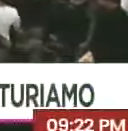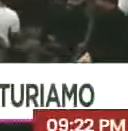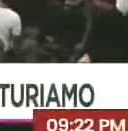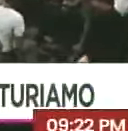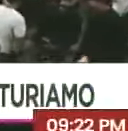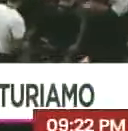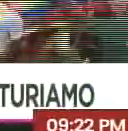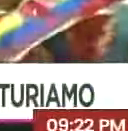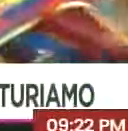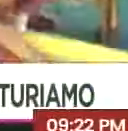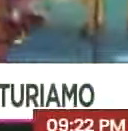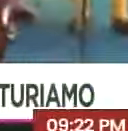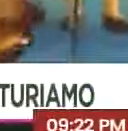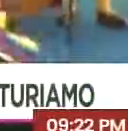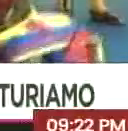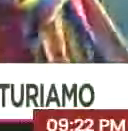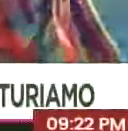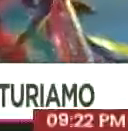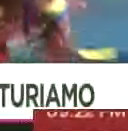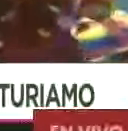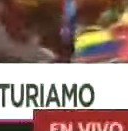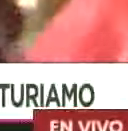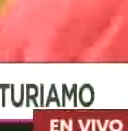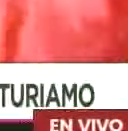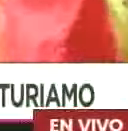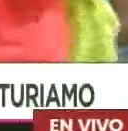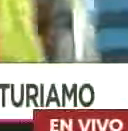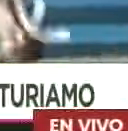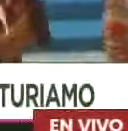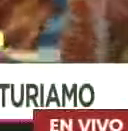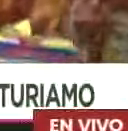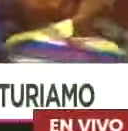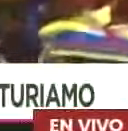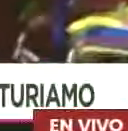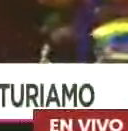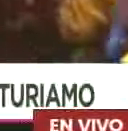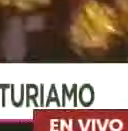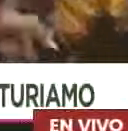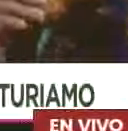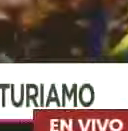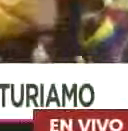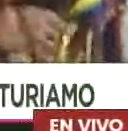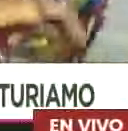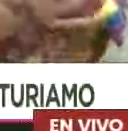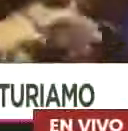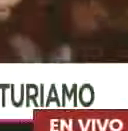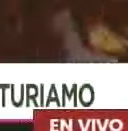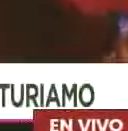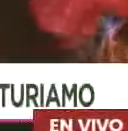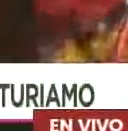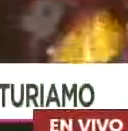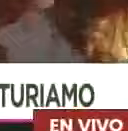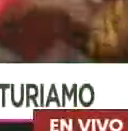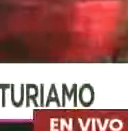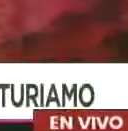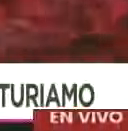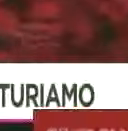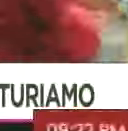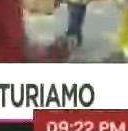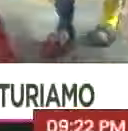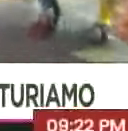Turiamo. El recurso de la Formosa. Venos, mira, Turiamo a bailar. Todos los Turiamos, los que nacieron en el pueblo de Turiamo.